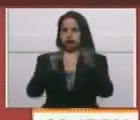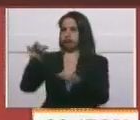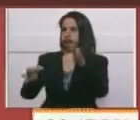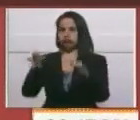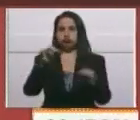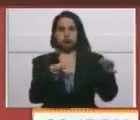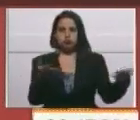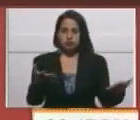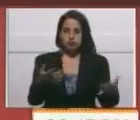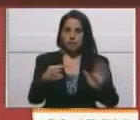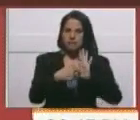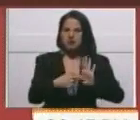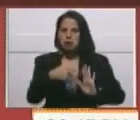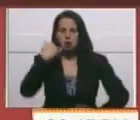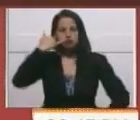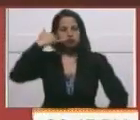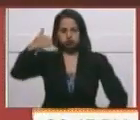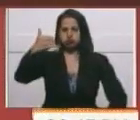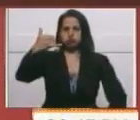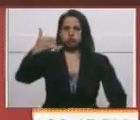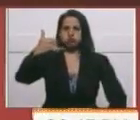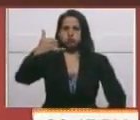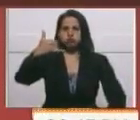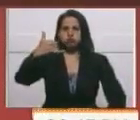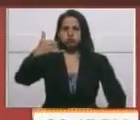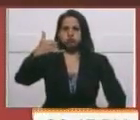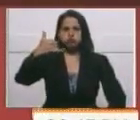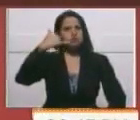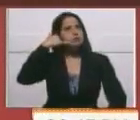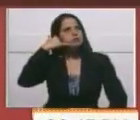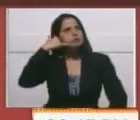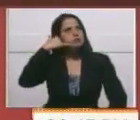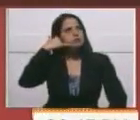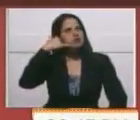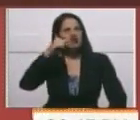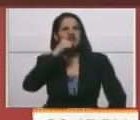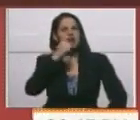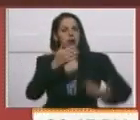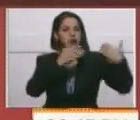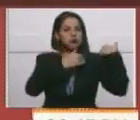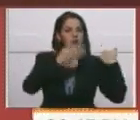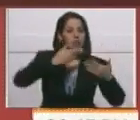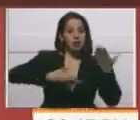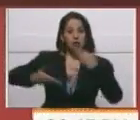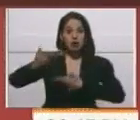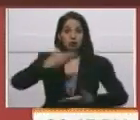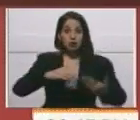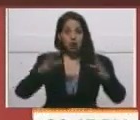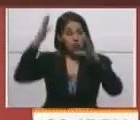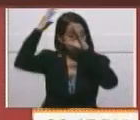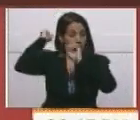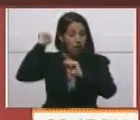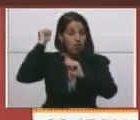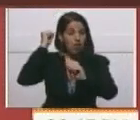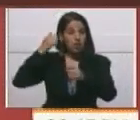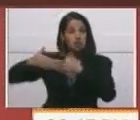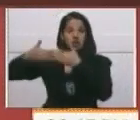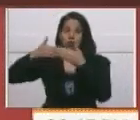el primero que llama por ahí el encargado de negocios de la embajada americana